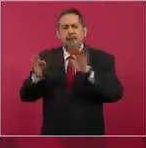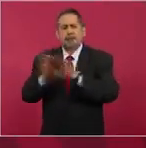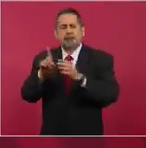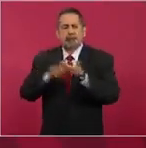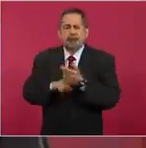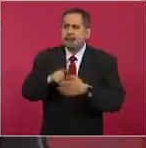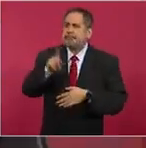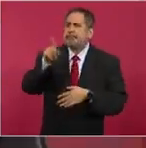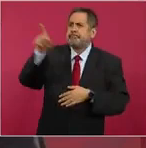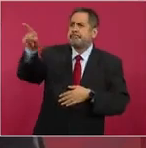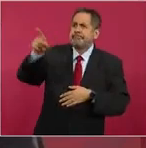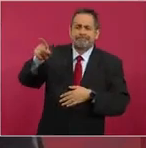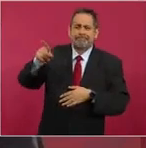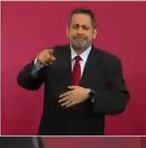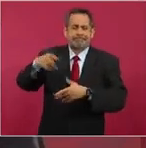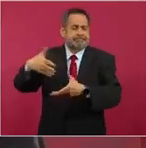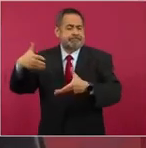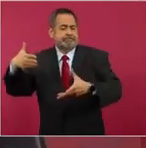condenando la intervención,